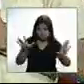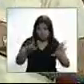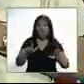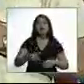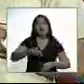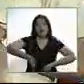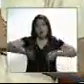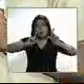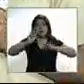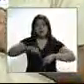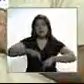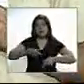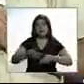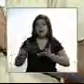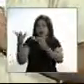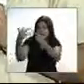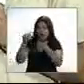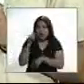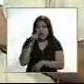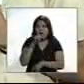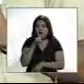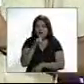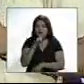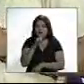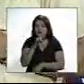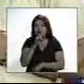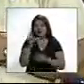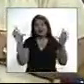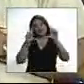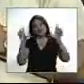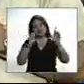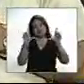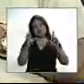también de recibir toda la información a través del sistema bolivariano de comunicación e información. Adelante, compañeros.